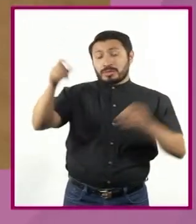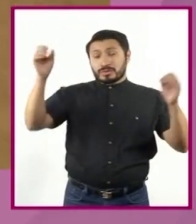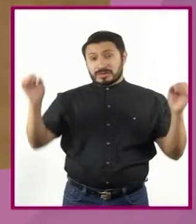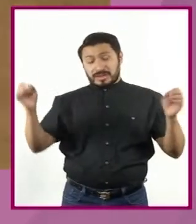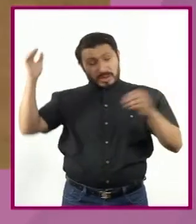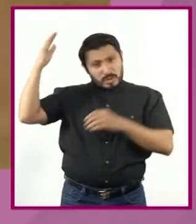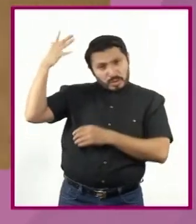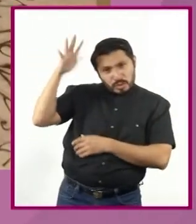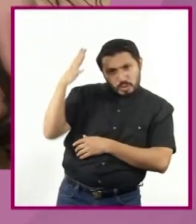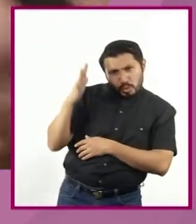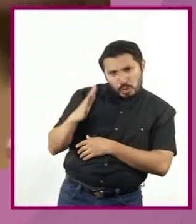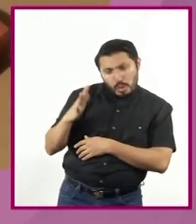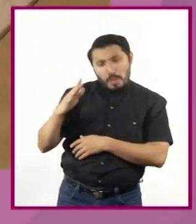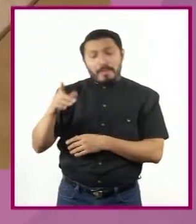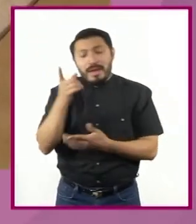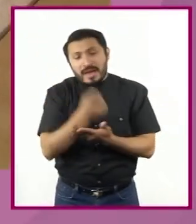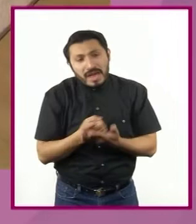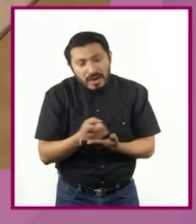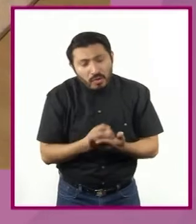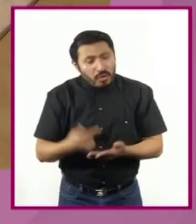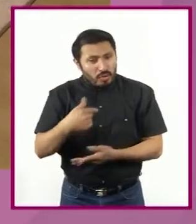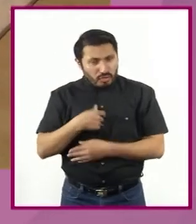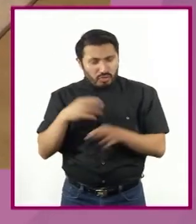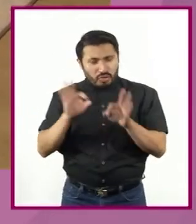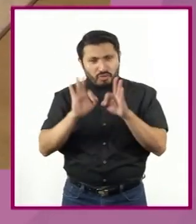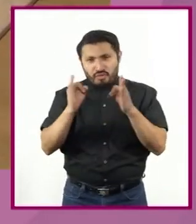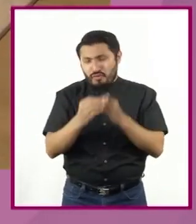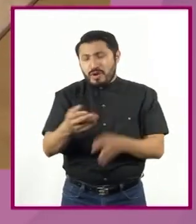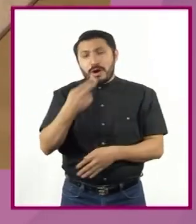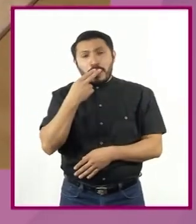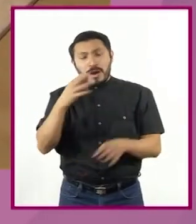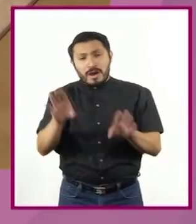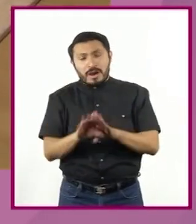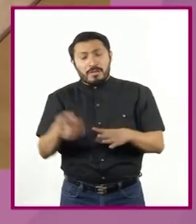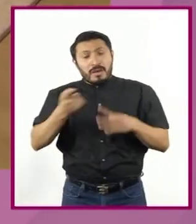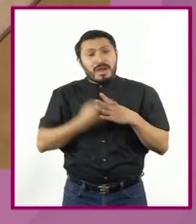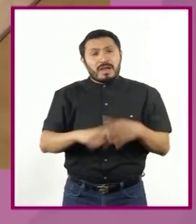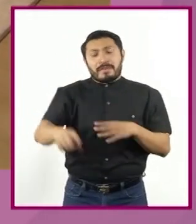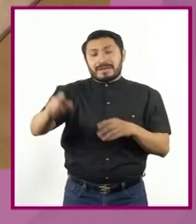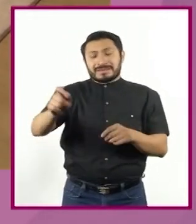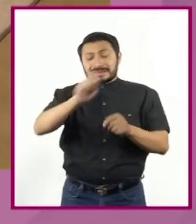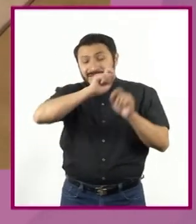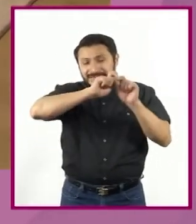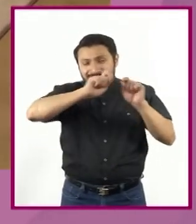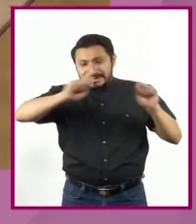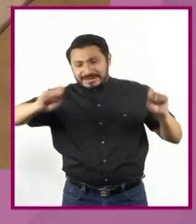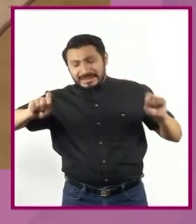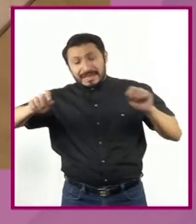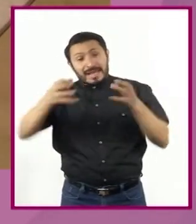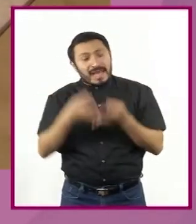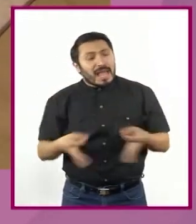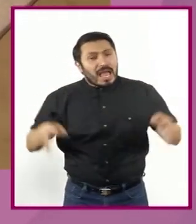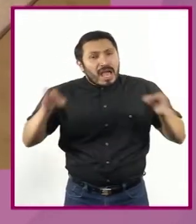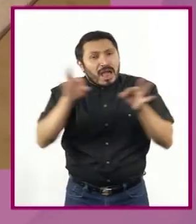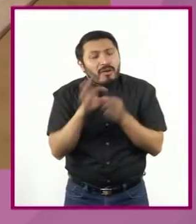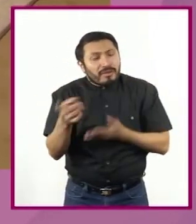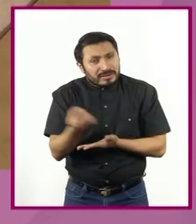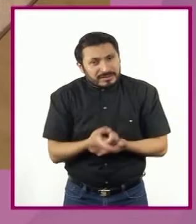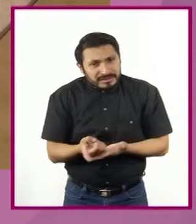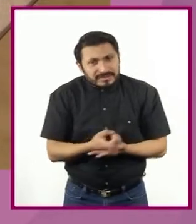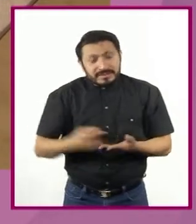dibujo. La técnica que yo utilizo es comenzar con las líneas básicas de mi dibujo,